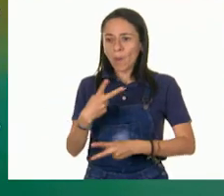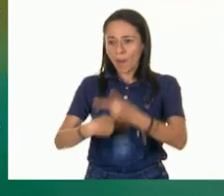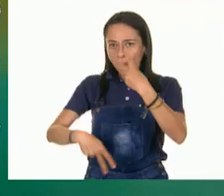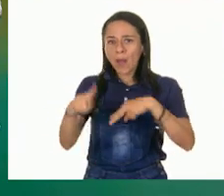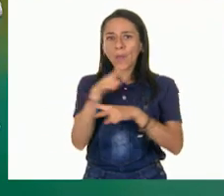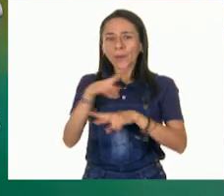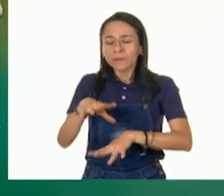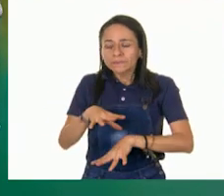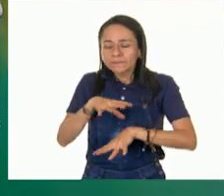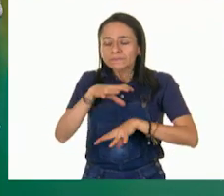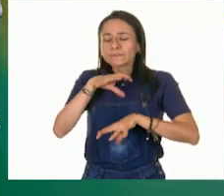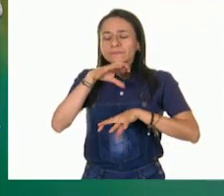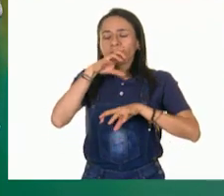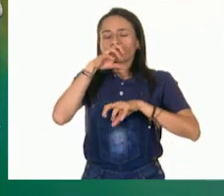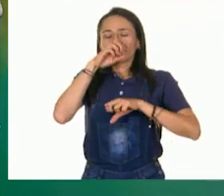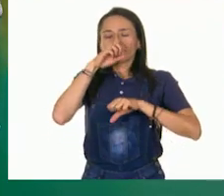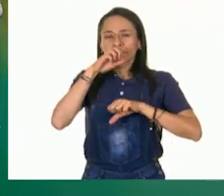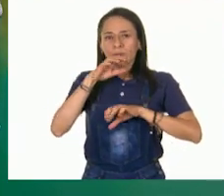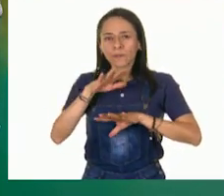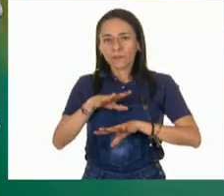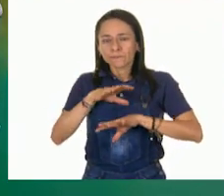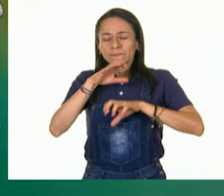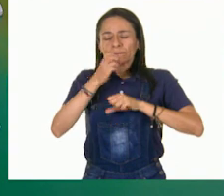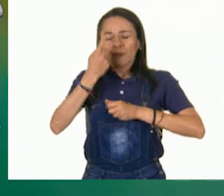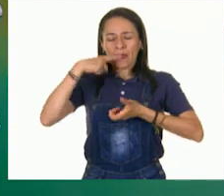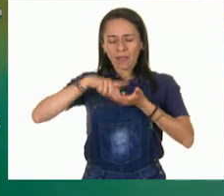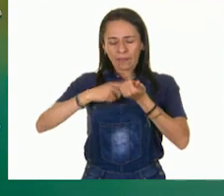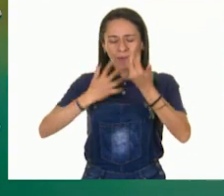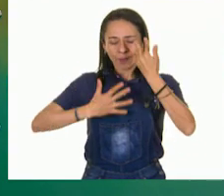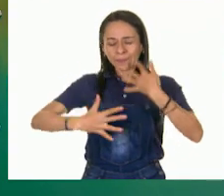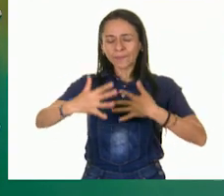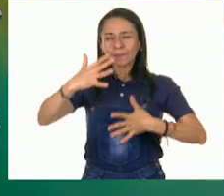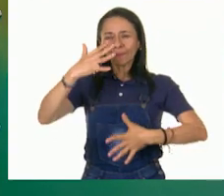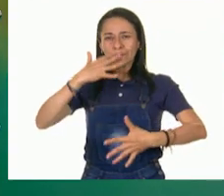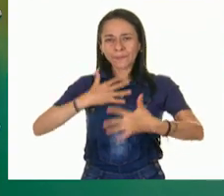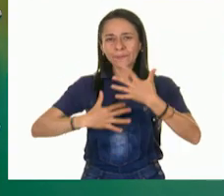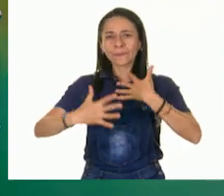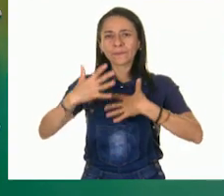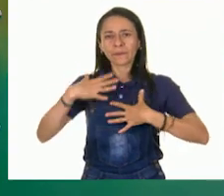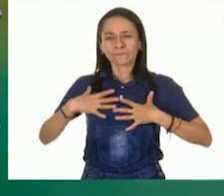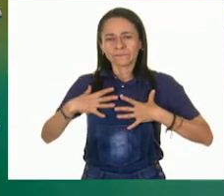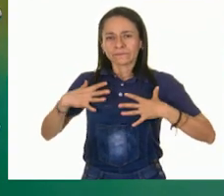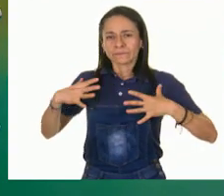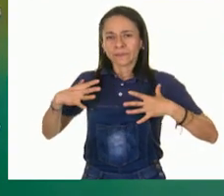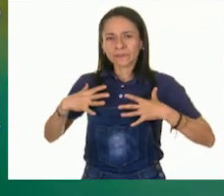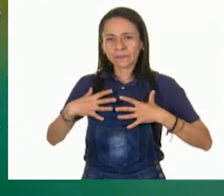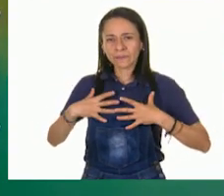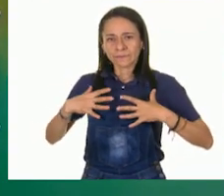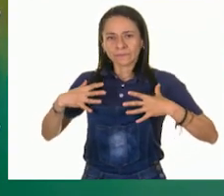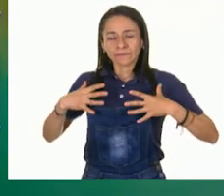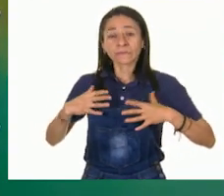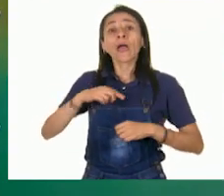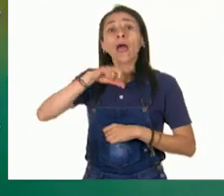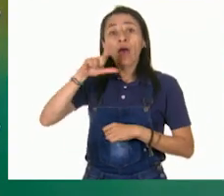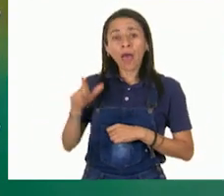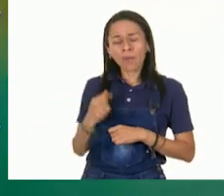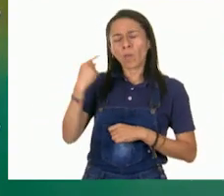porque así nuestra mente regresa a la calma y tus pensamientos